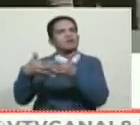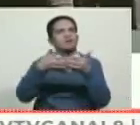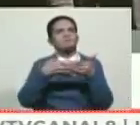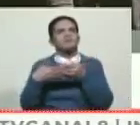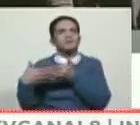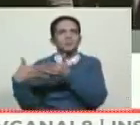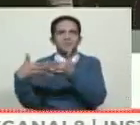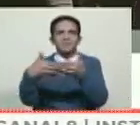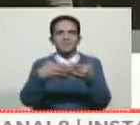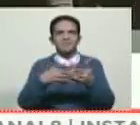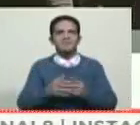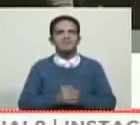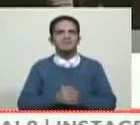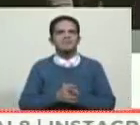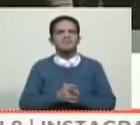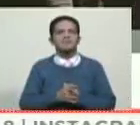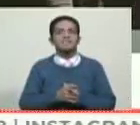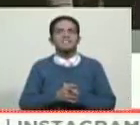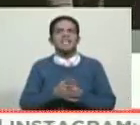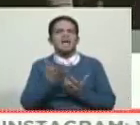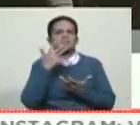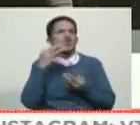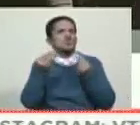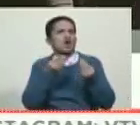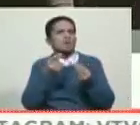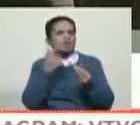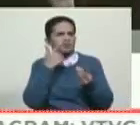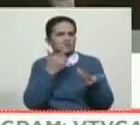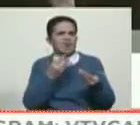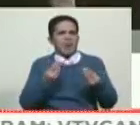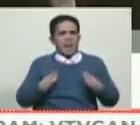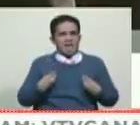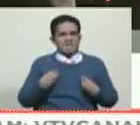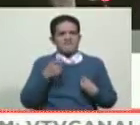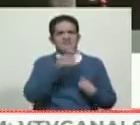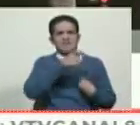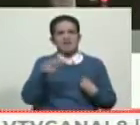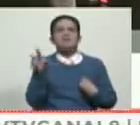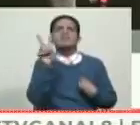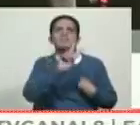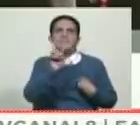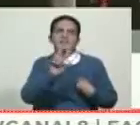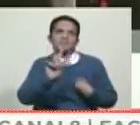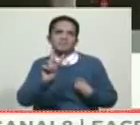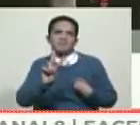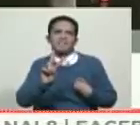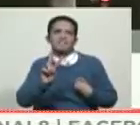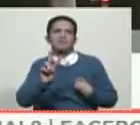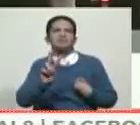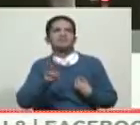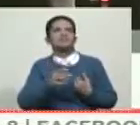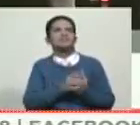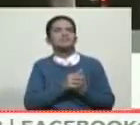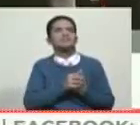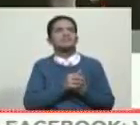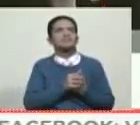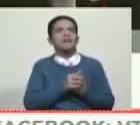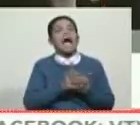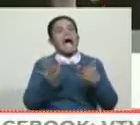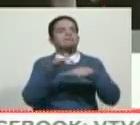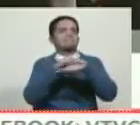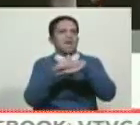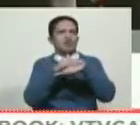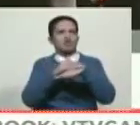qué? De la vida de los venezolanos. De la dignidad de un pueblo. Ah, perdón,